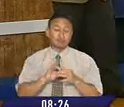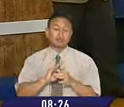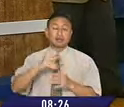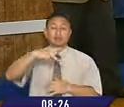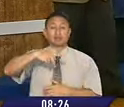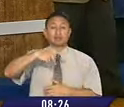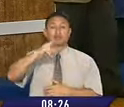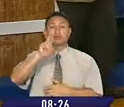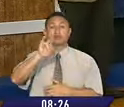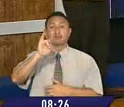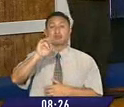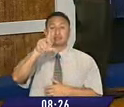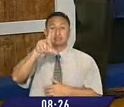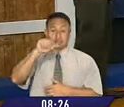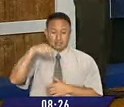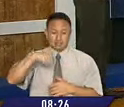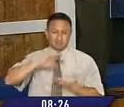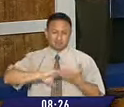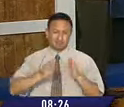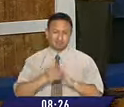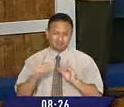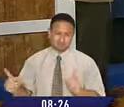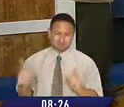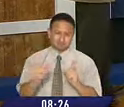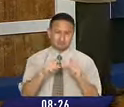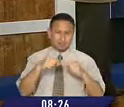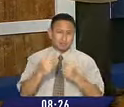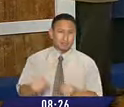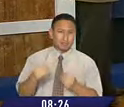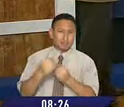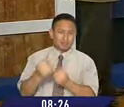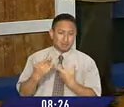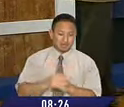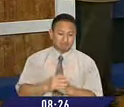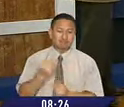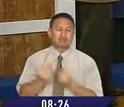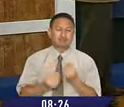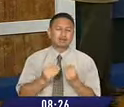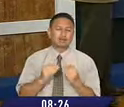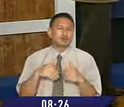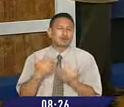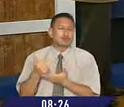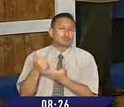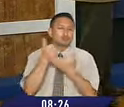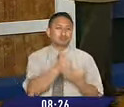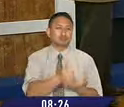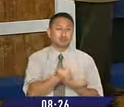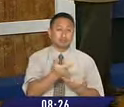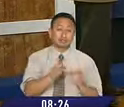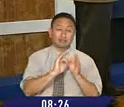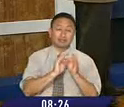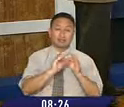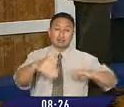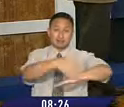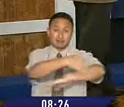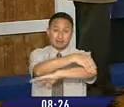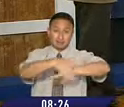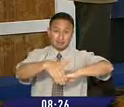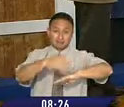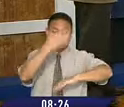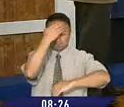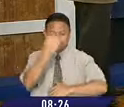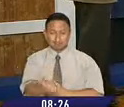encuentra ahí con la comunidad para ampliar la información y saber qué se puede hacer para que por favor intervenga en esa vía en pésimas condiciones. Pris, buenos